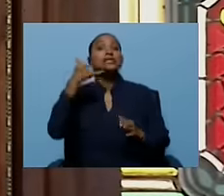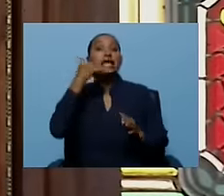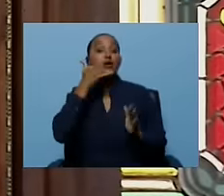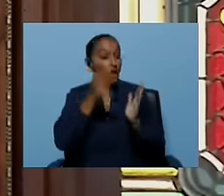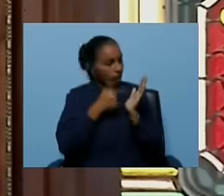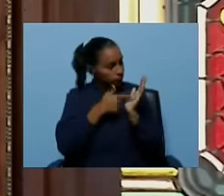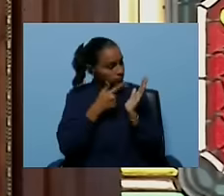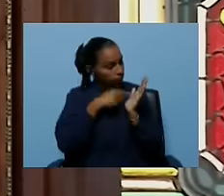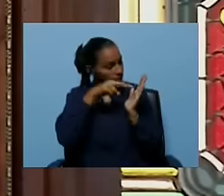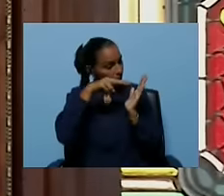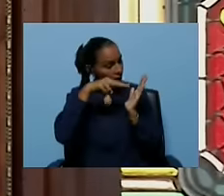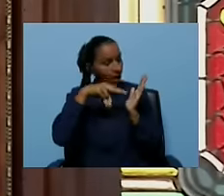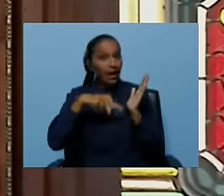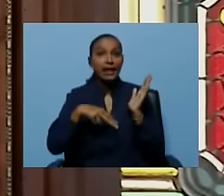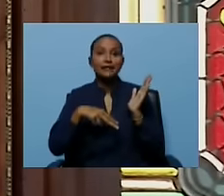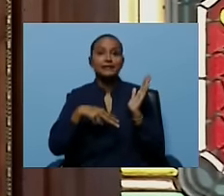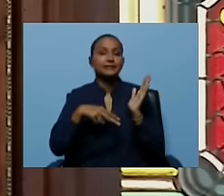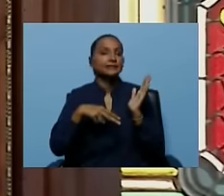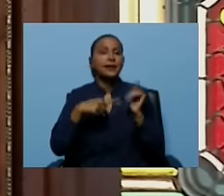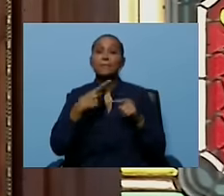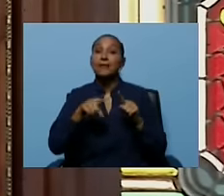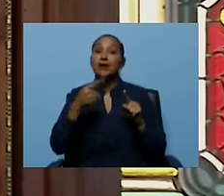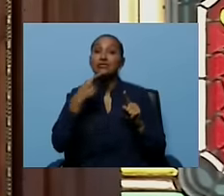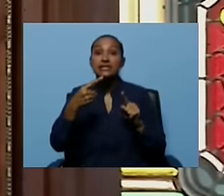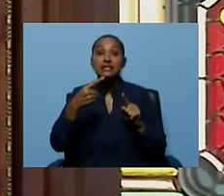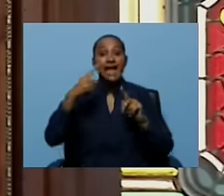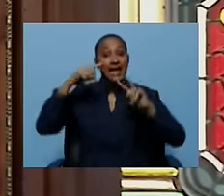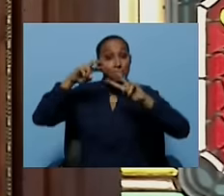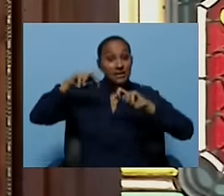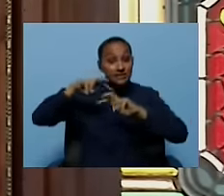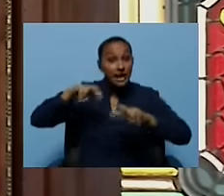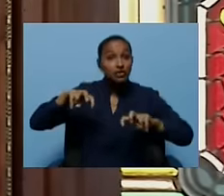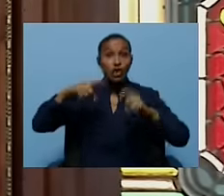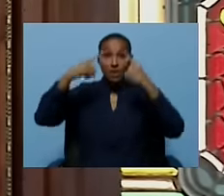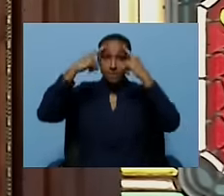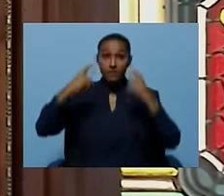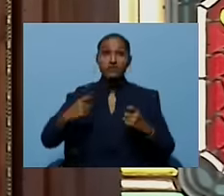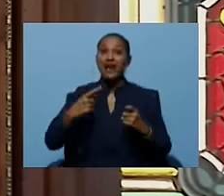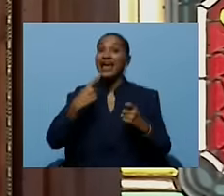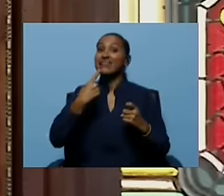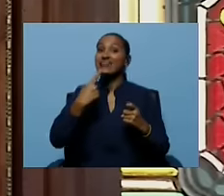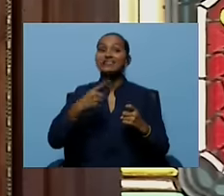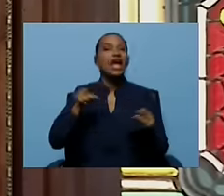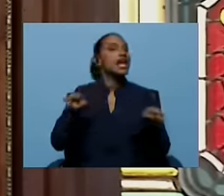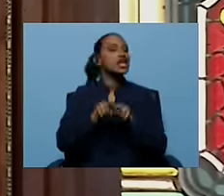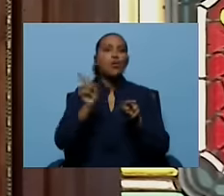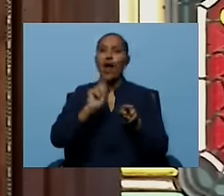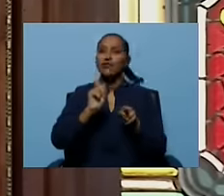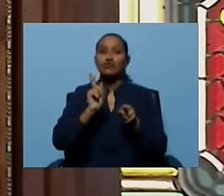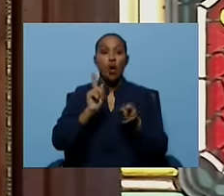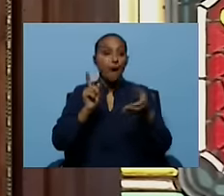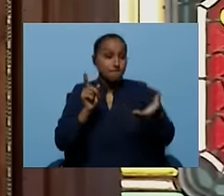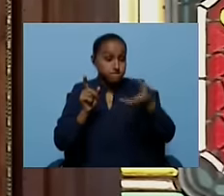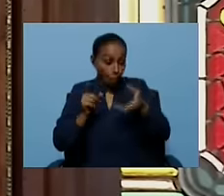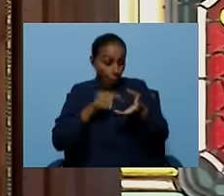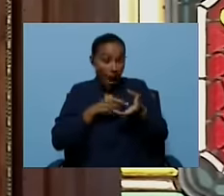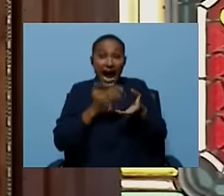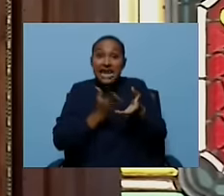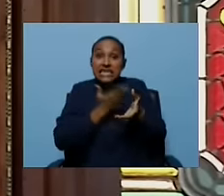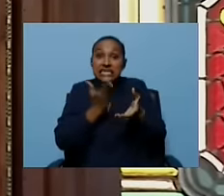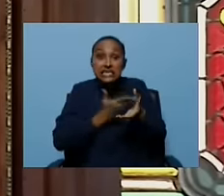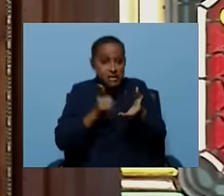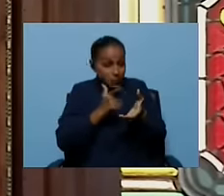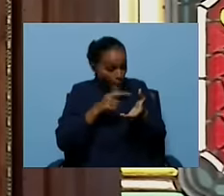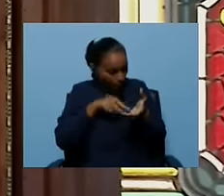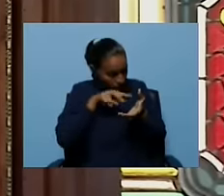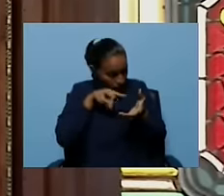estudios, que dicen que no es lo mismo la atención, la retención y la captación del